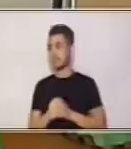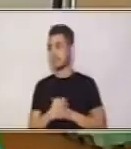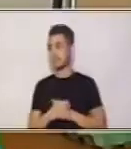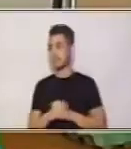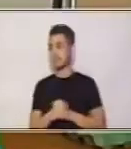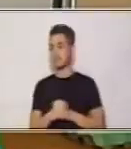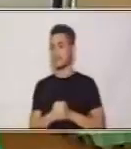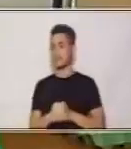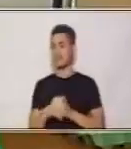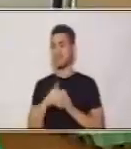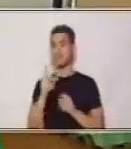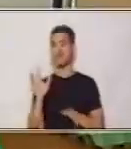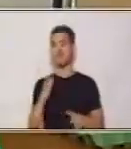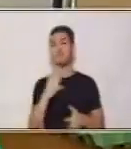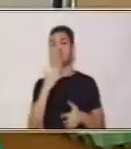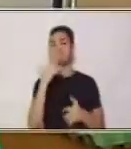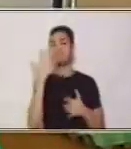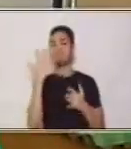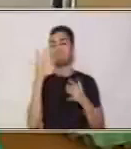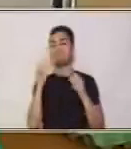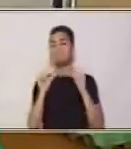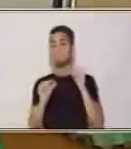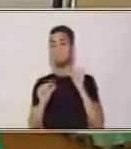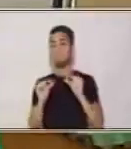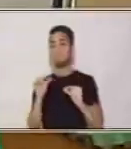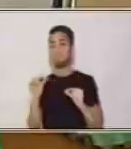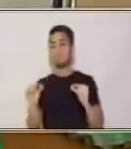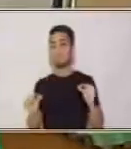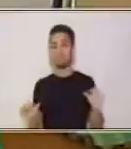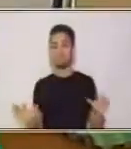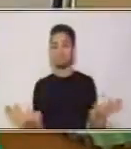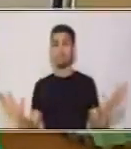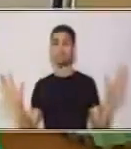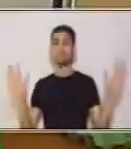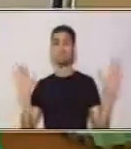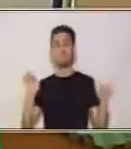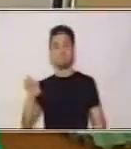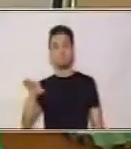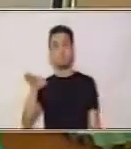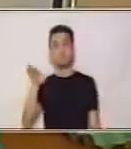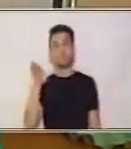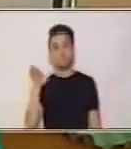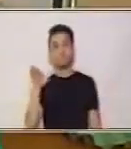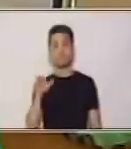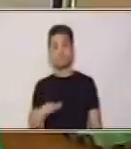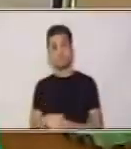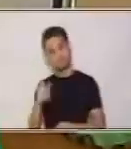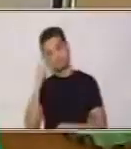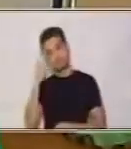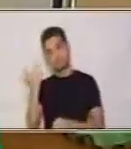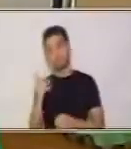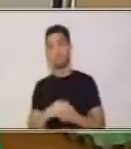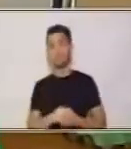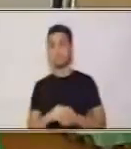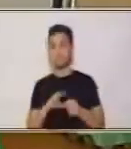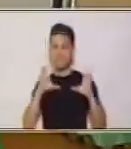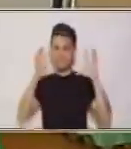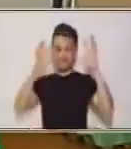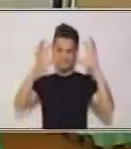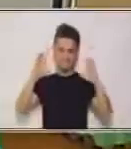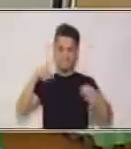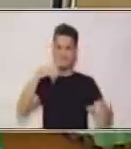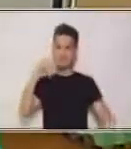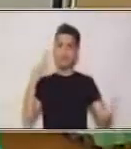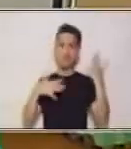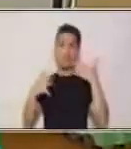Respiras poco a poco y estás en paz. Pues imagínense, el monstruo de colores